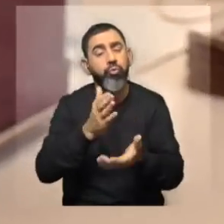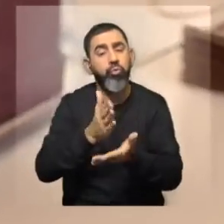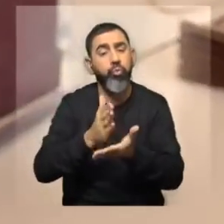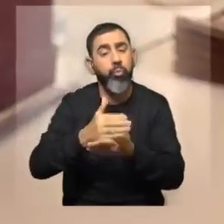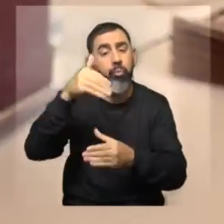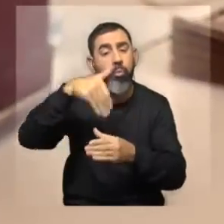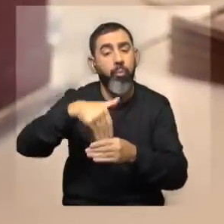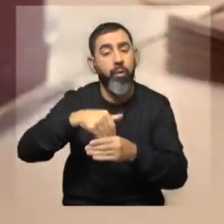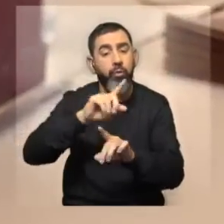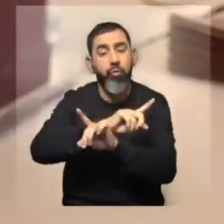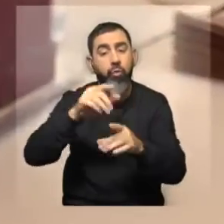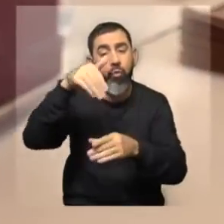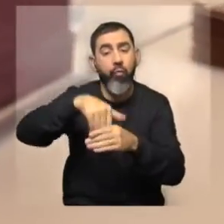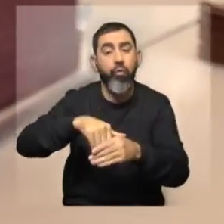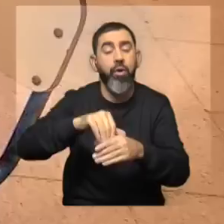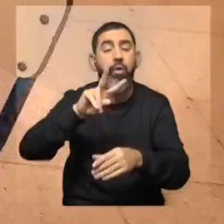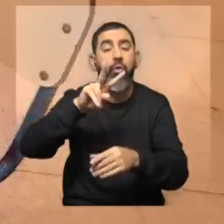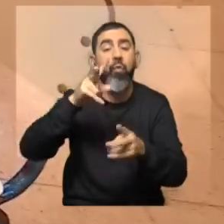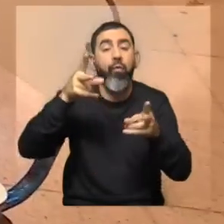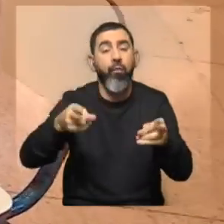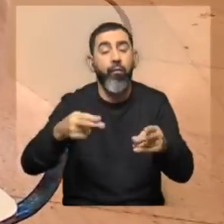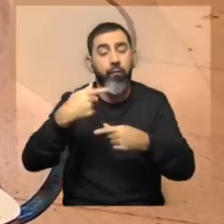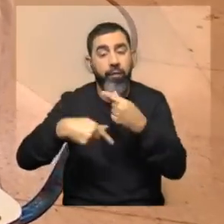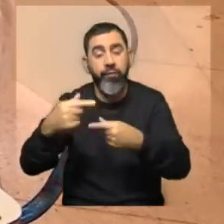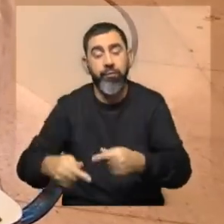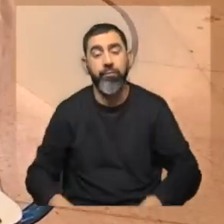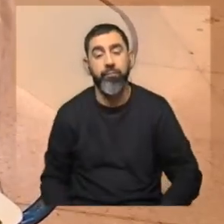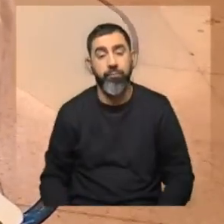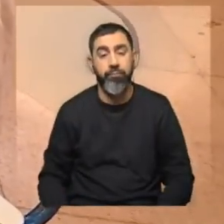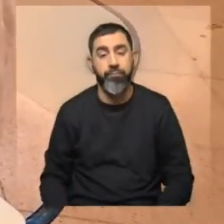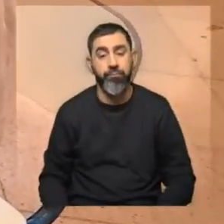al voto de quien no haya votado durante dos periodos electorales